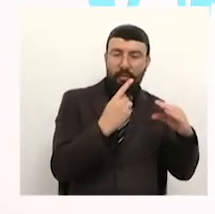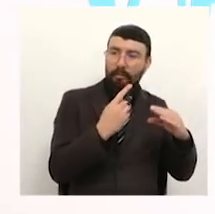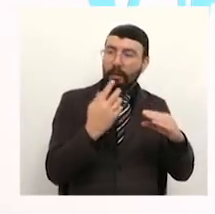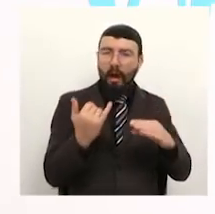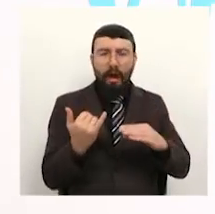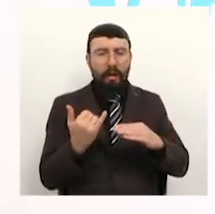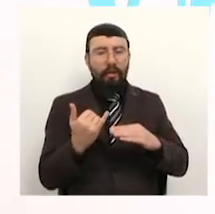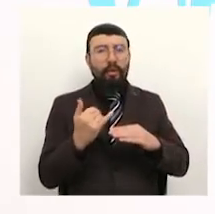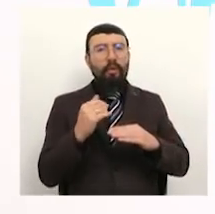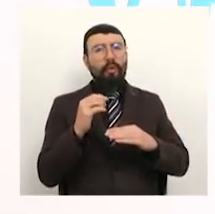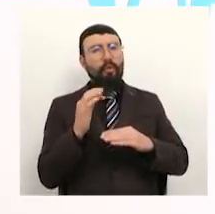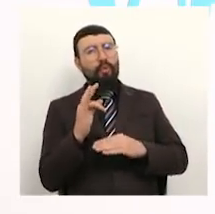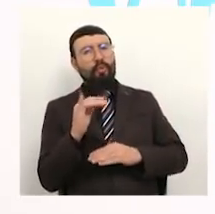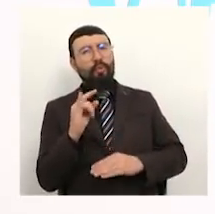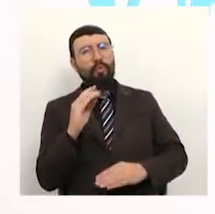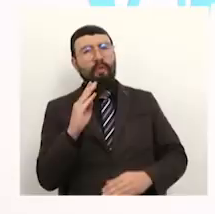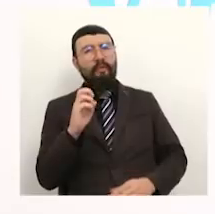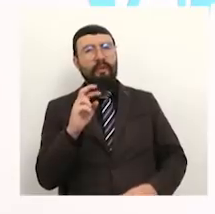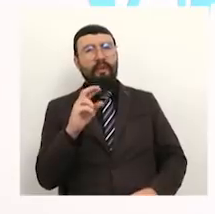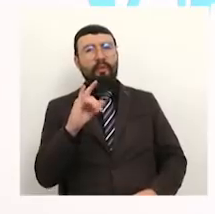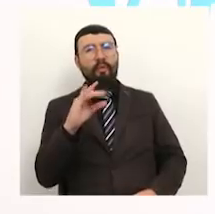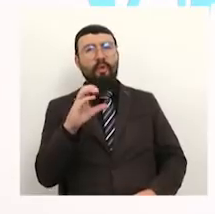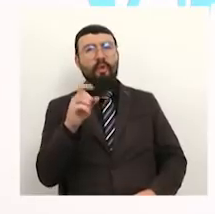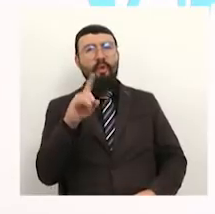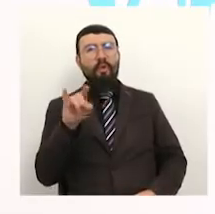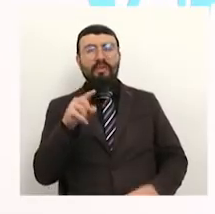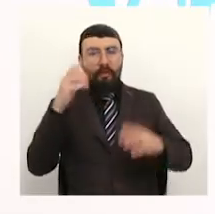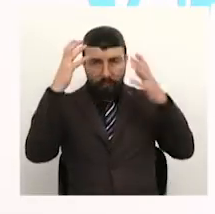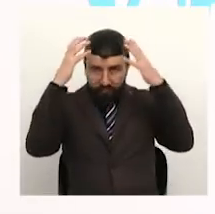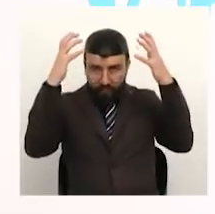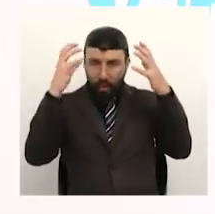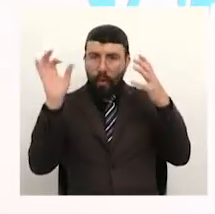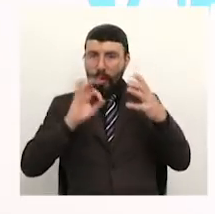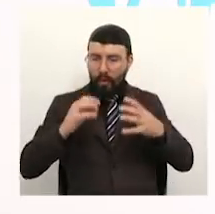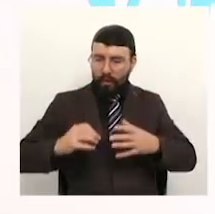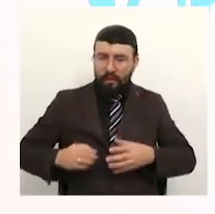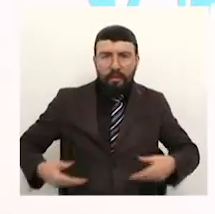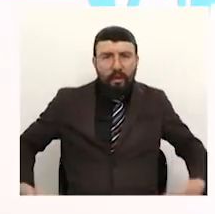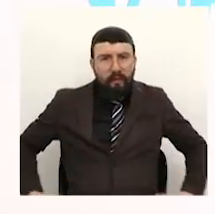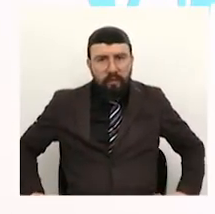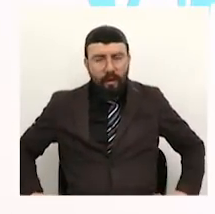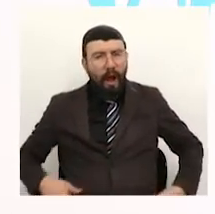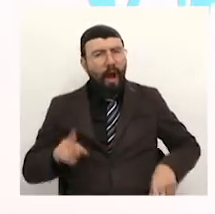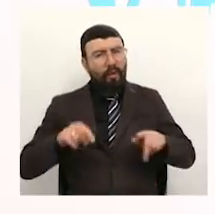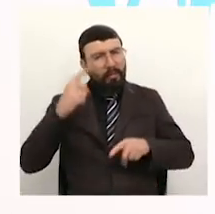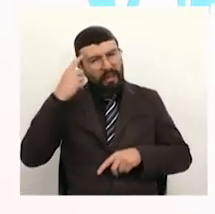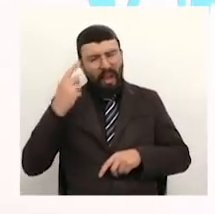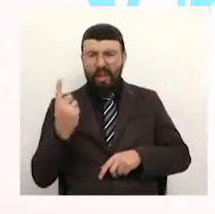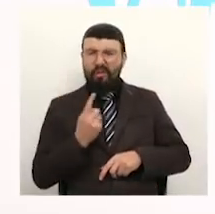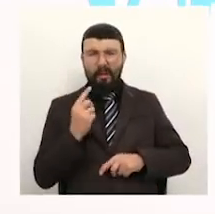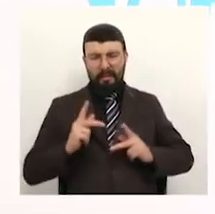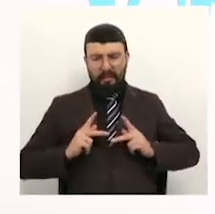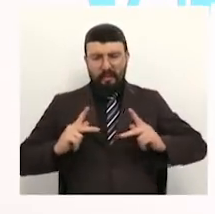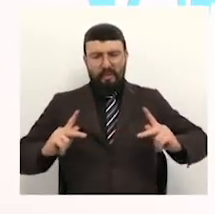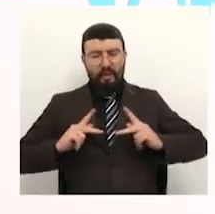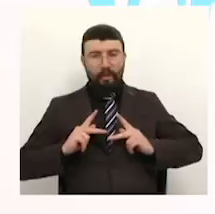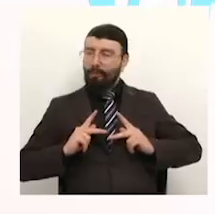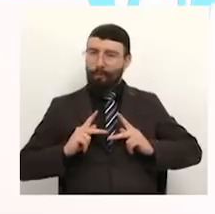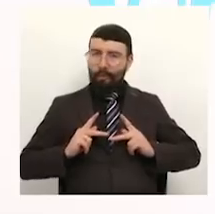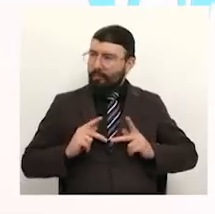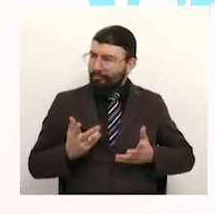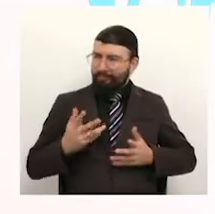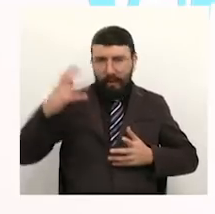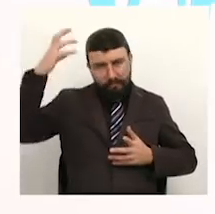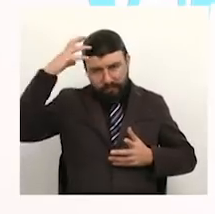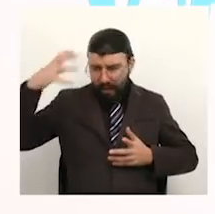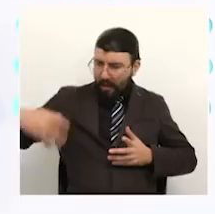meninges tuberculosis en los riñones porque todos ustedes que eran que la tuberculosis es únicamente en el pulmón algo de todas las características de esta